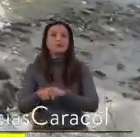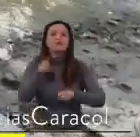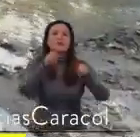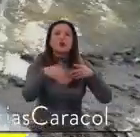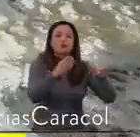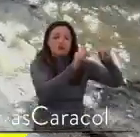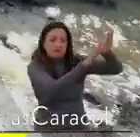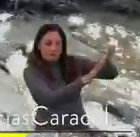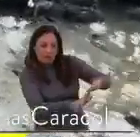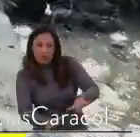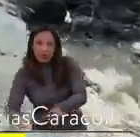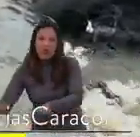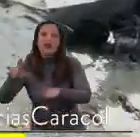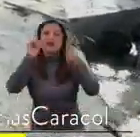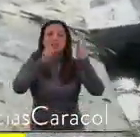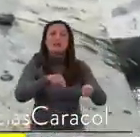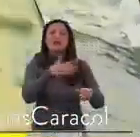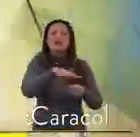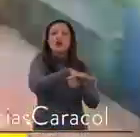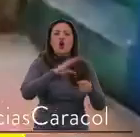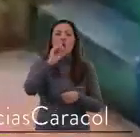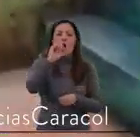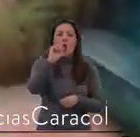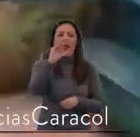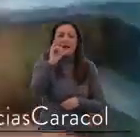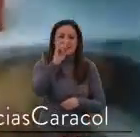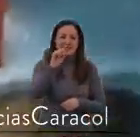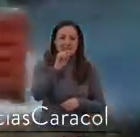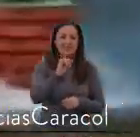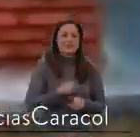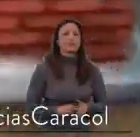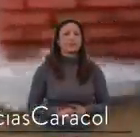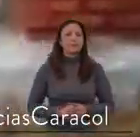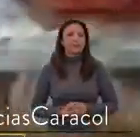erosiones y derrumbes en el sector del Oasis.